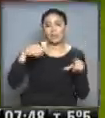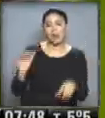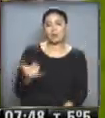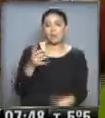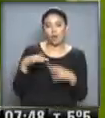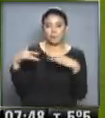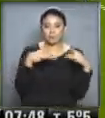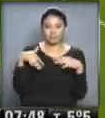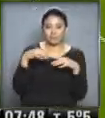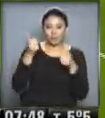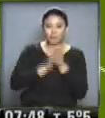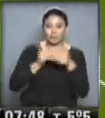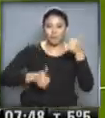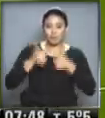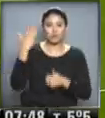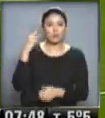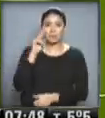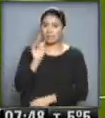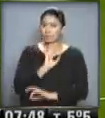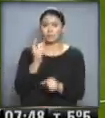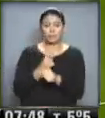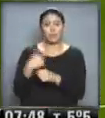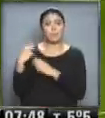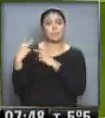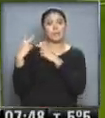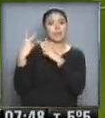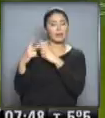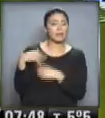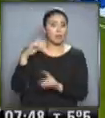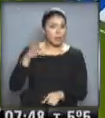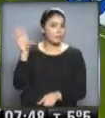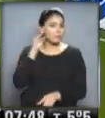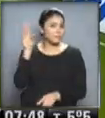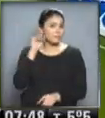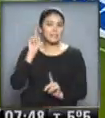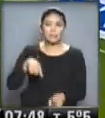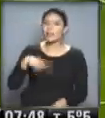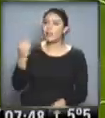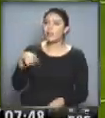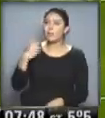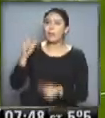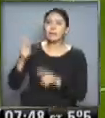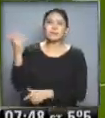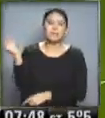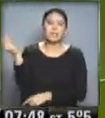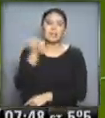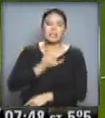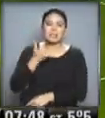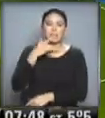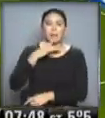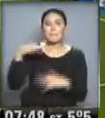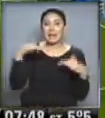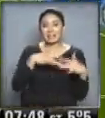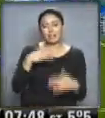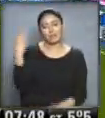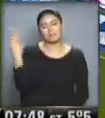del campeonato. Yo no lo vi, venía de Rosario, pero me dijeron, venía escuchando, y además me dijeron quienes estuvieron allí. No sabes el partido